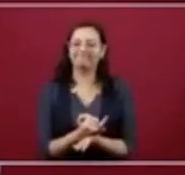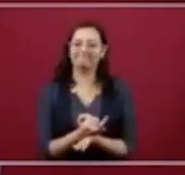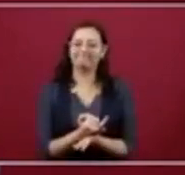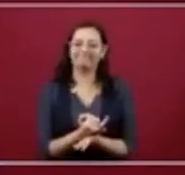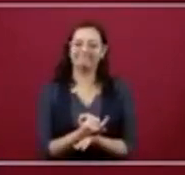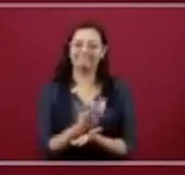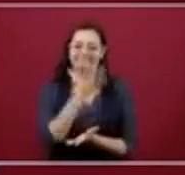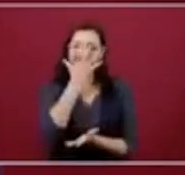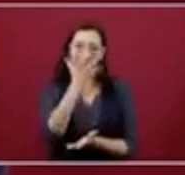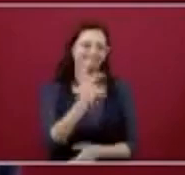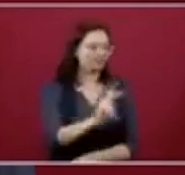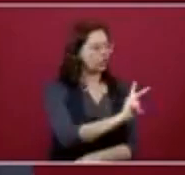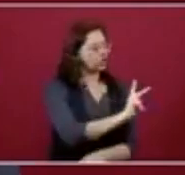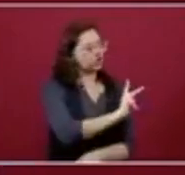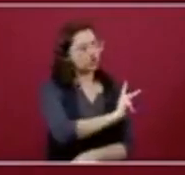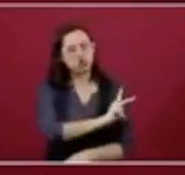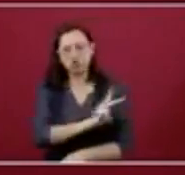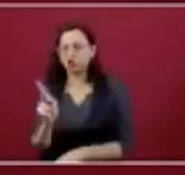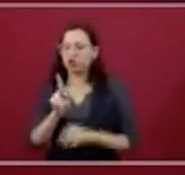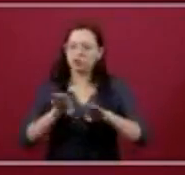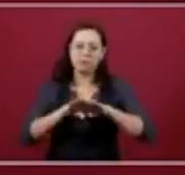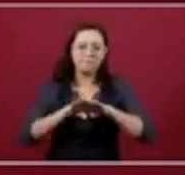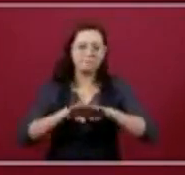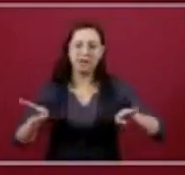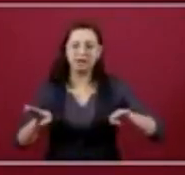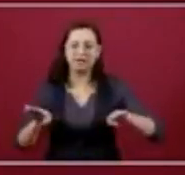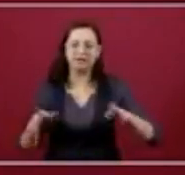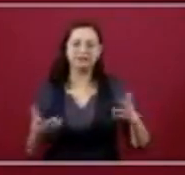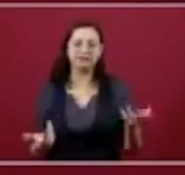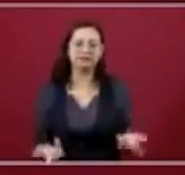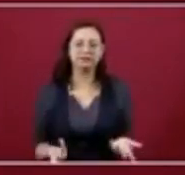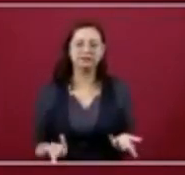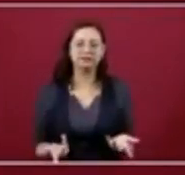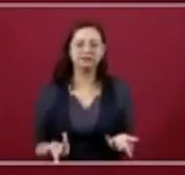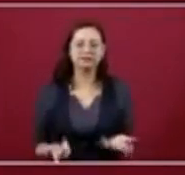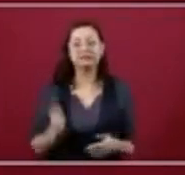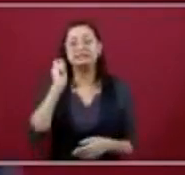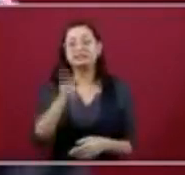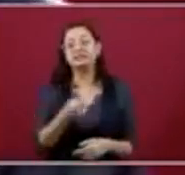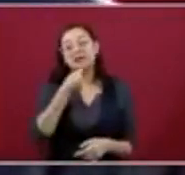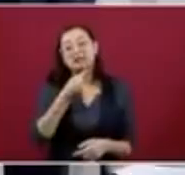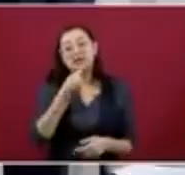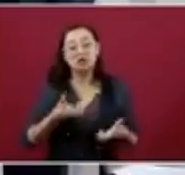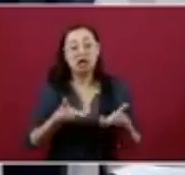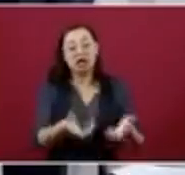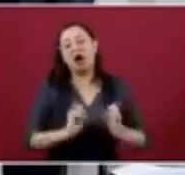de aplicación general. Eso no significa no atender a los niños de la calle,